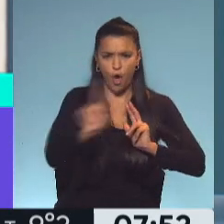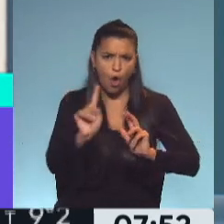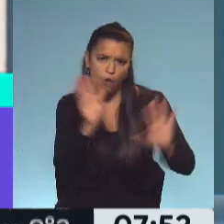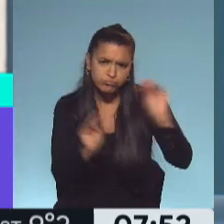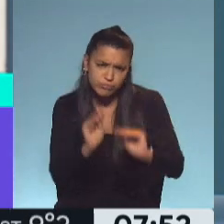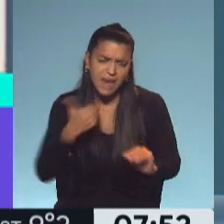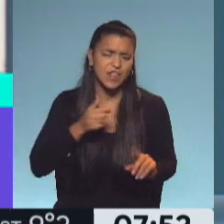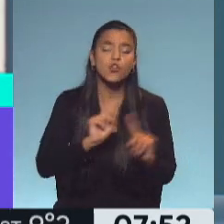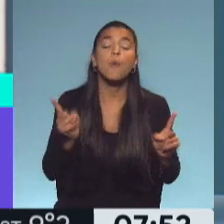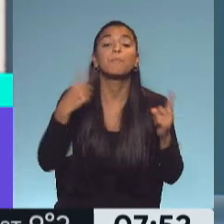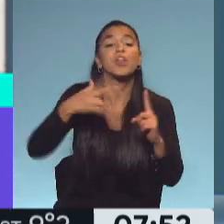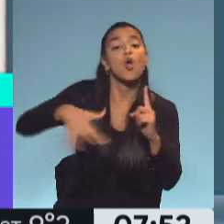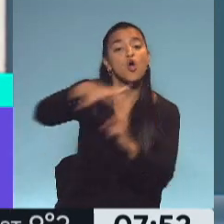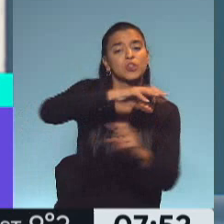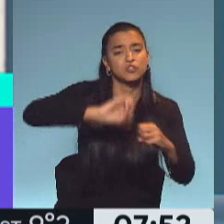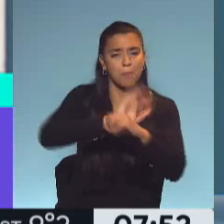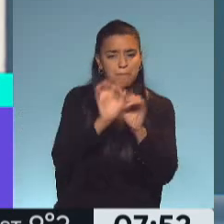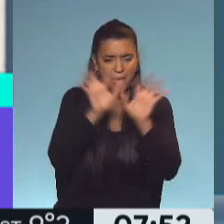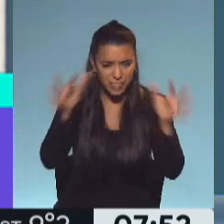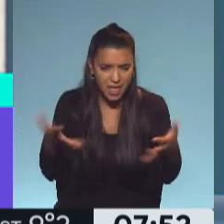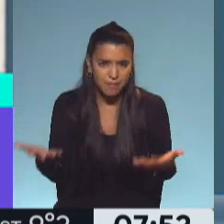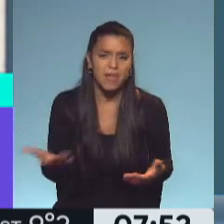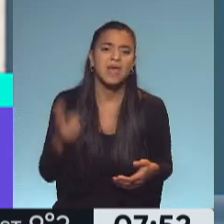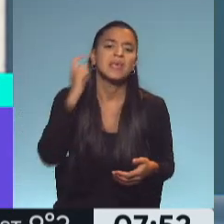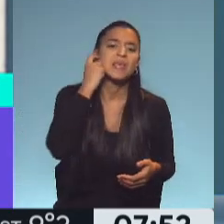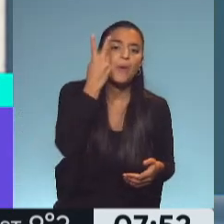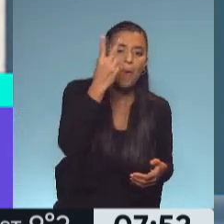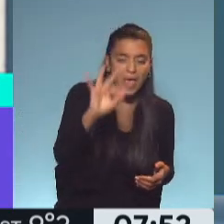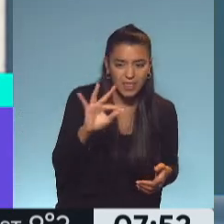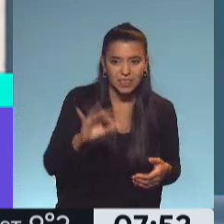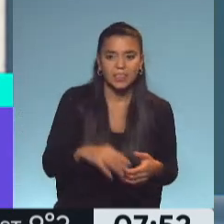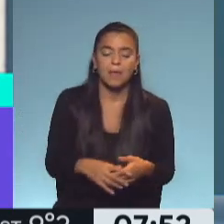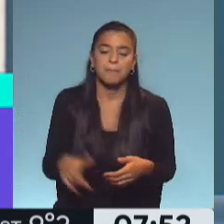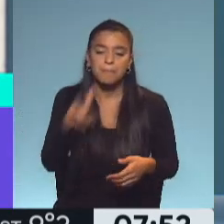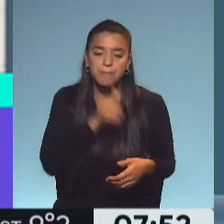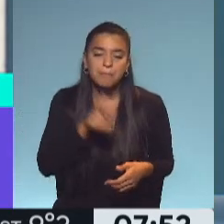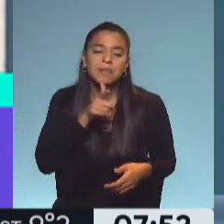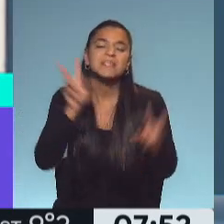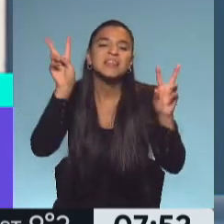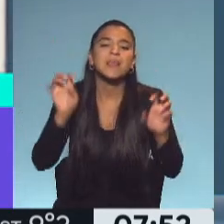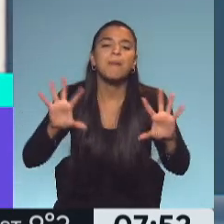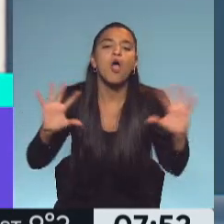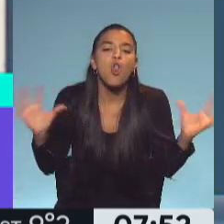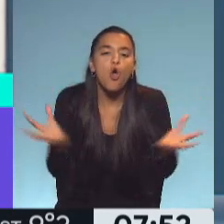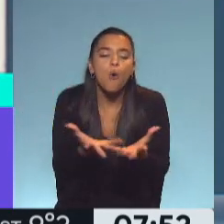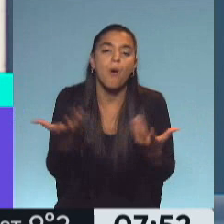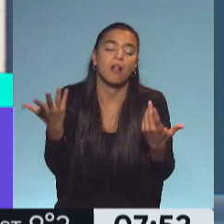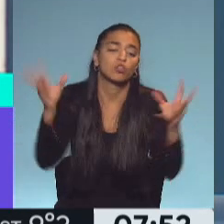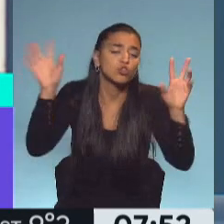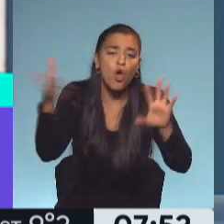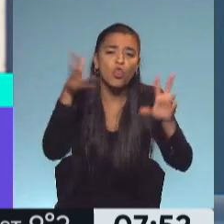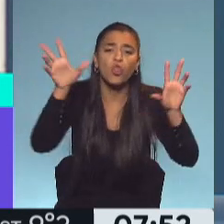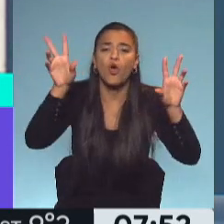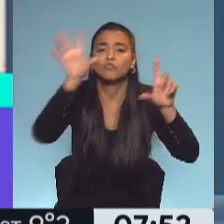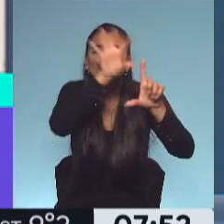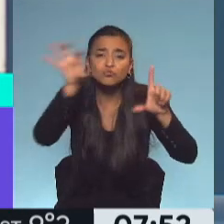para Argentina, pero en un contexto de pandemia, que hasta el G20, cuestiones globales se realizan vía Zoom, esto